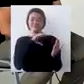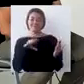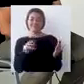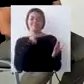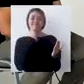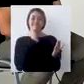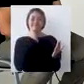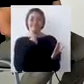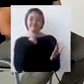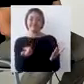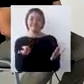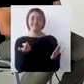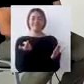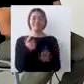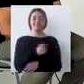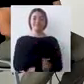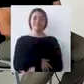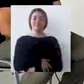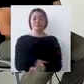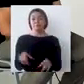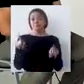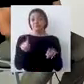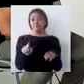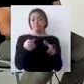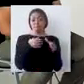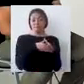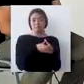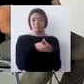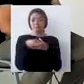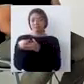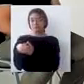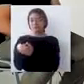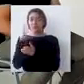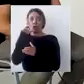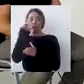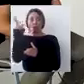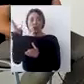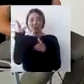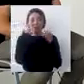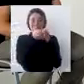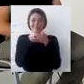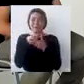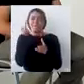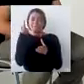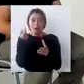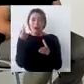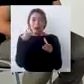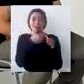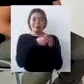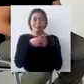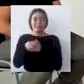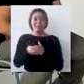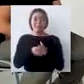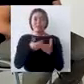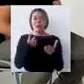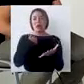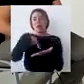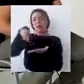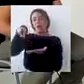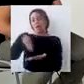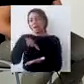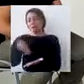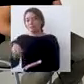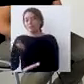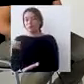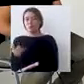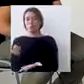cómics. Pero otros tipos de grupos que de pronto en este momento no tenemos, pero que ojalá los tengamos, ¿cierto? Como los de danza juvenil,